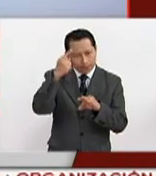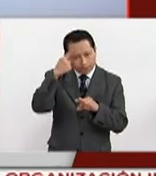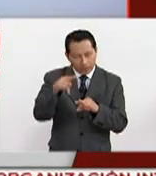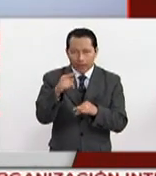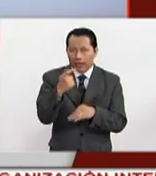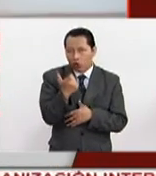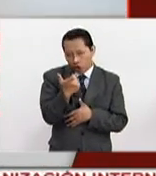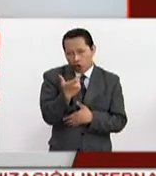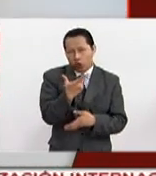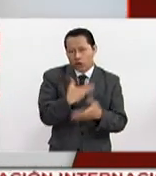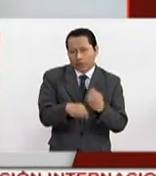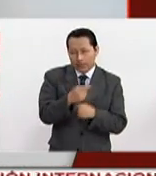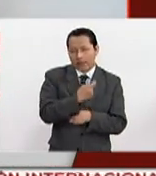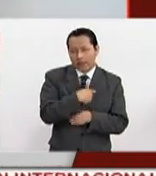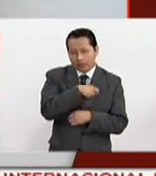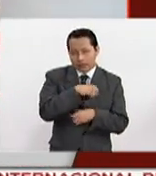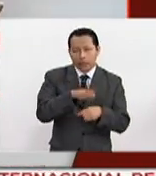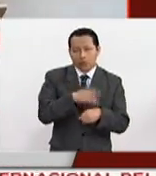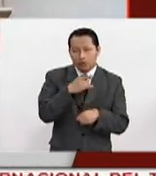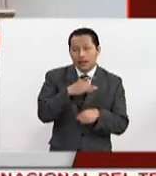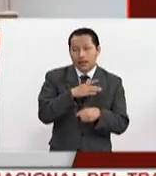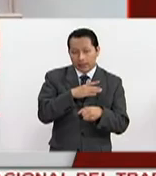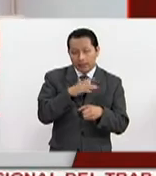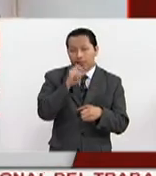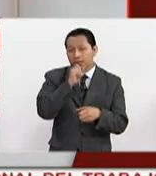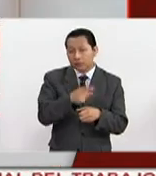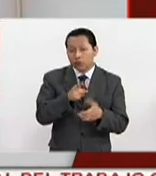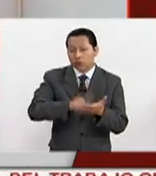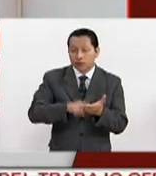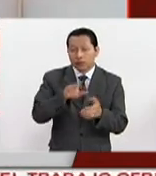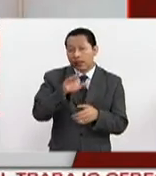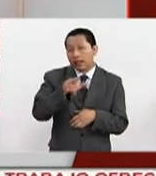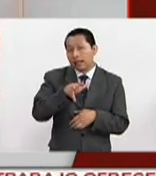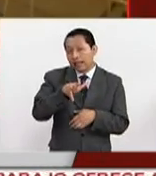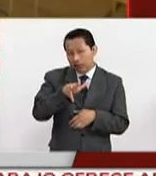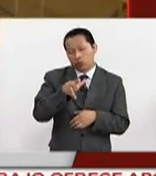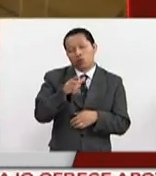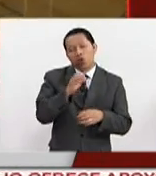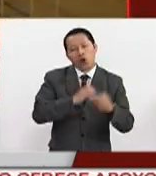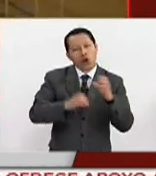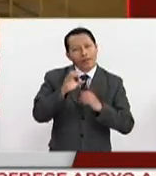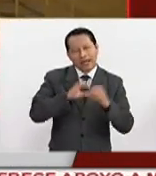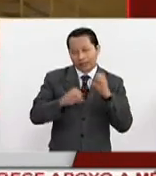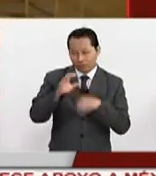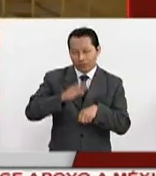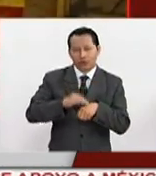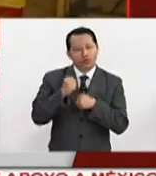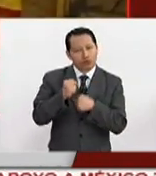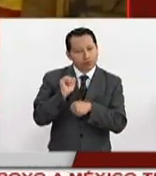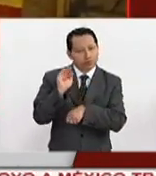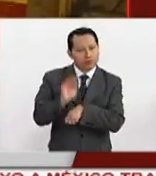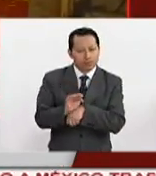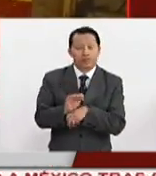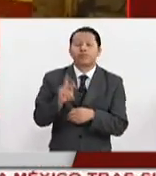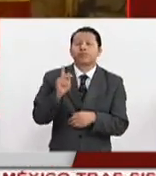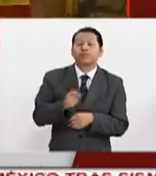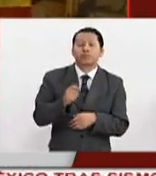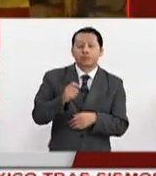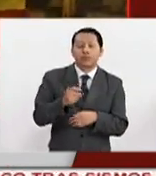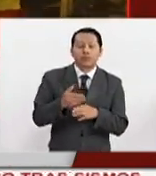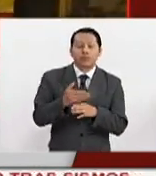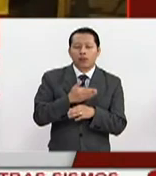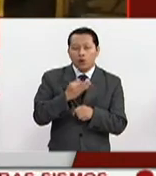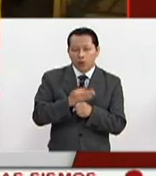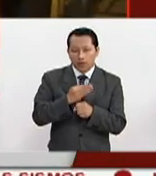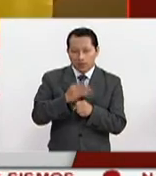española, hay que recordar toda la cantidad de comercio que representa para España. Bueno, veíamos la nota, ¿no?